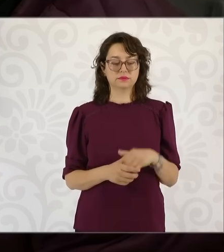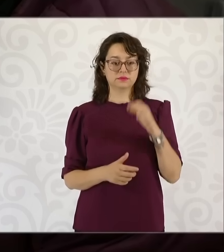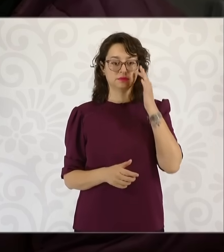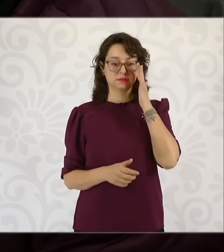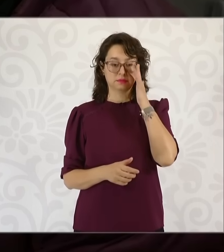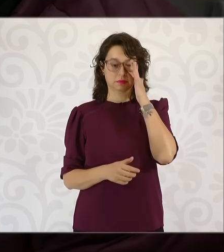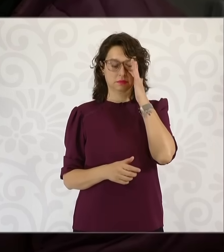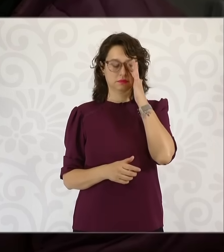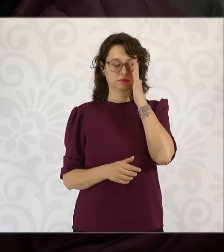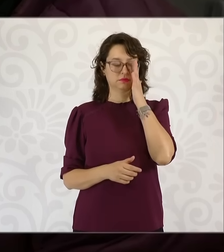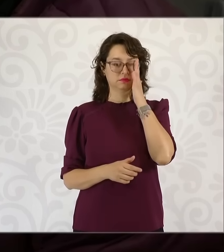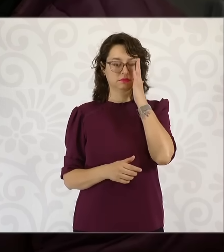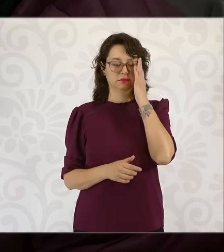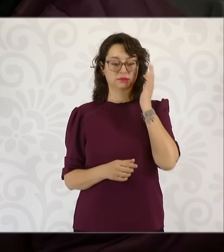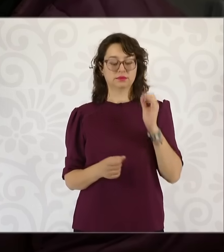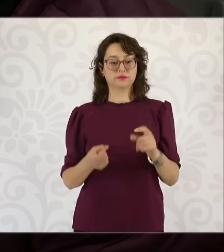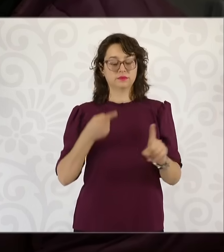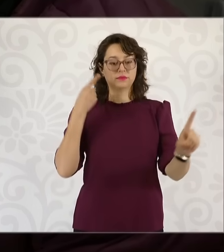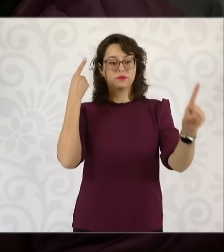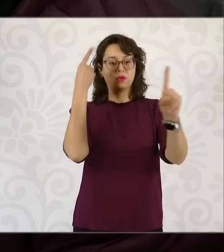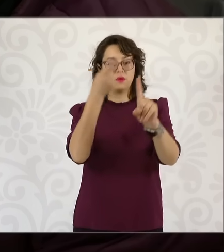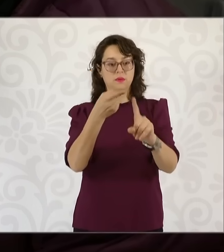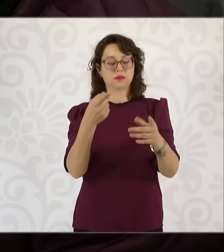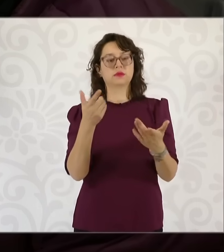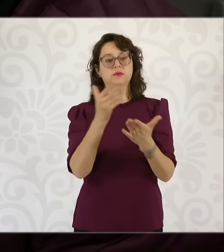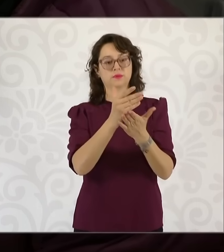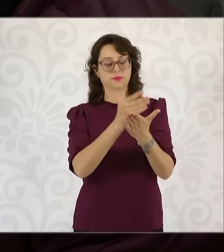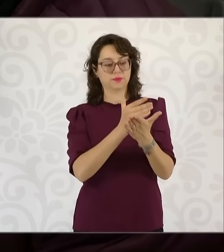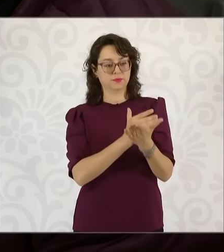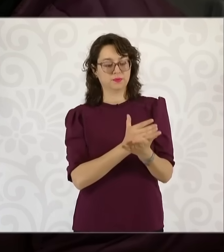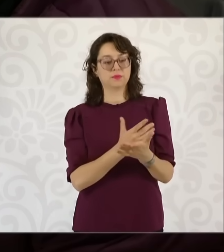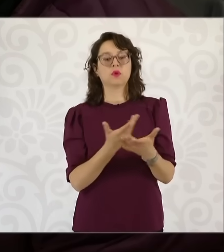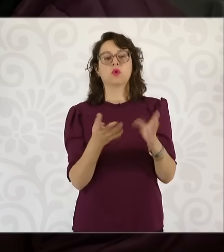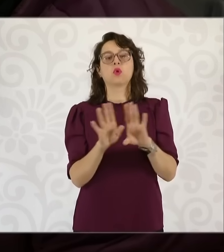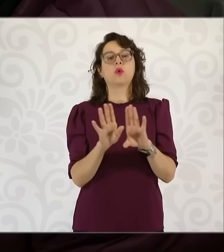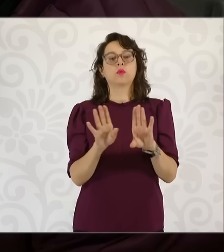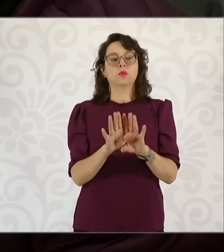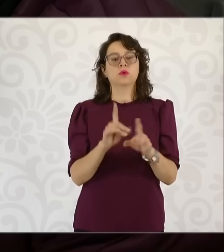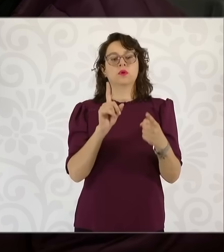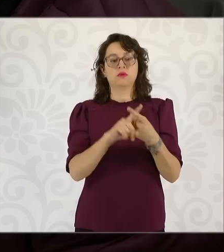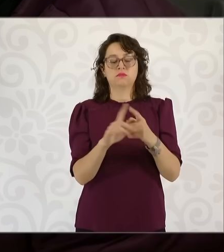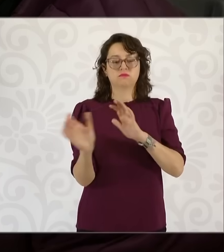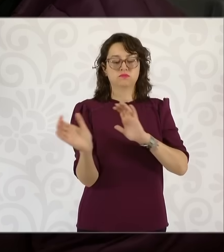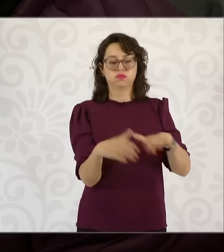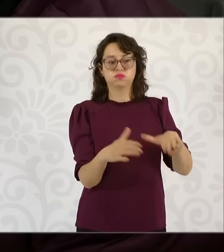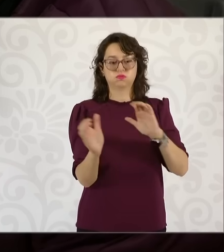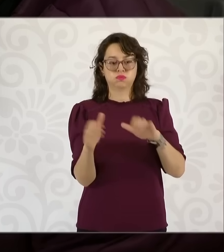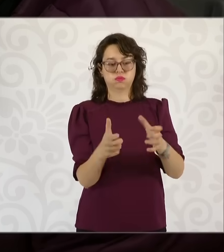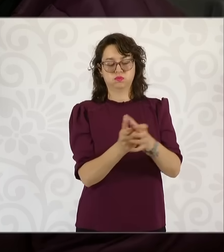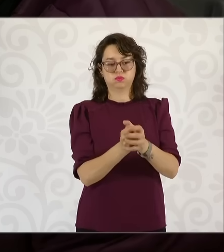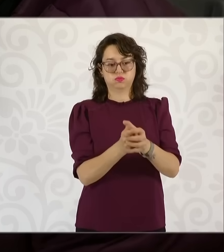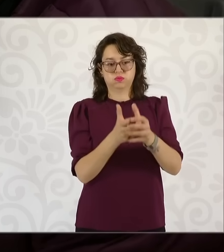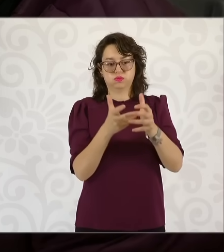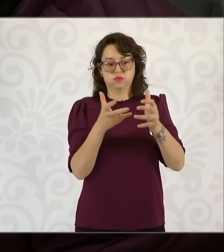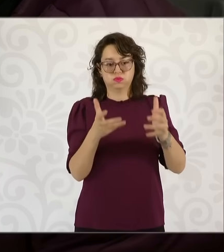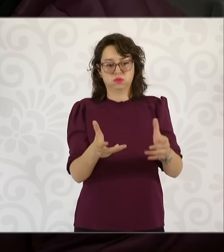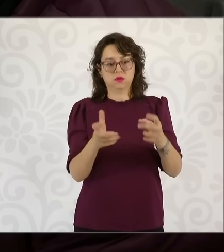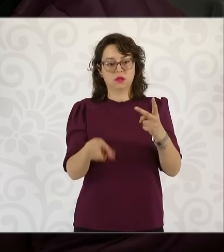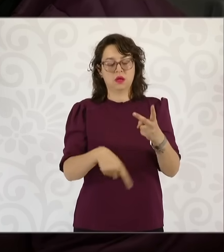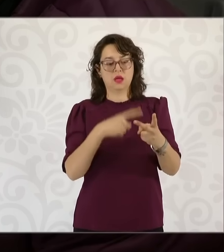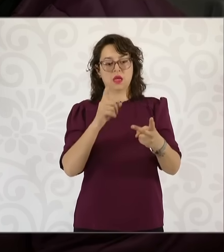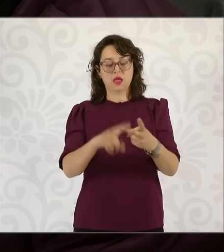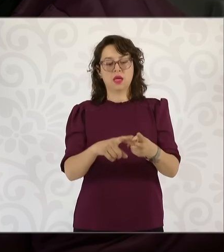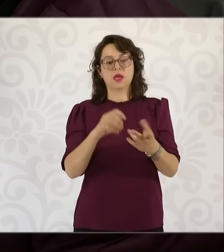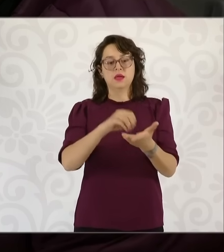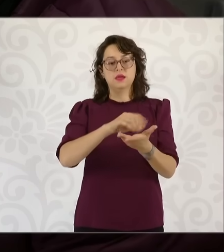estas estrategias para lograr el objetivo: mayor contratación y retención de médicas y médicos especialistas, fortalecer la consulta en